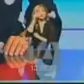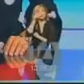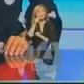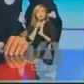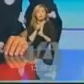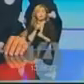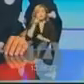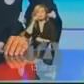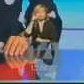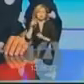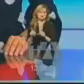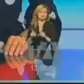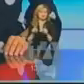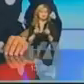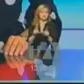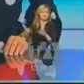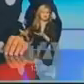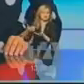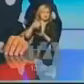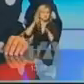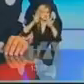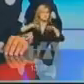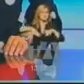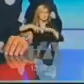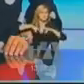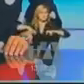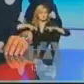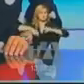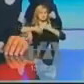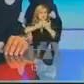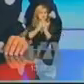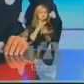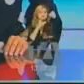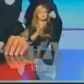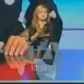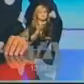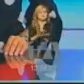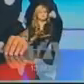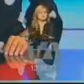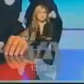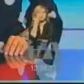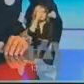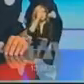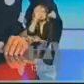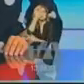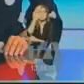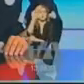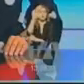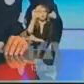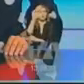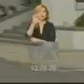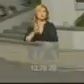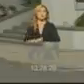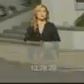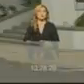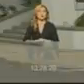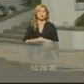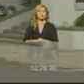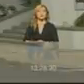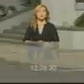para exponer lo que se ha recogido en 9 meses de investigación en la audiencia de juzgamiento que inicia este lunes.